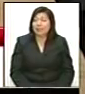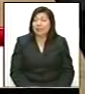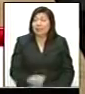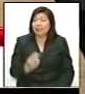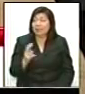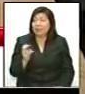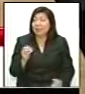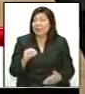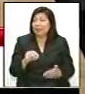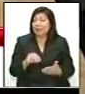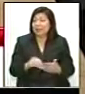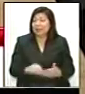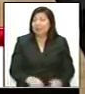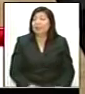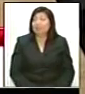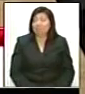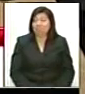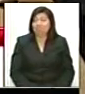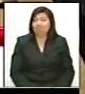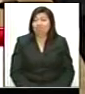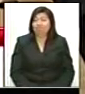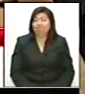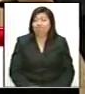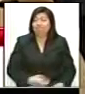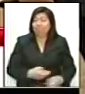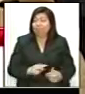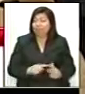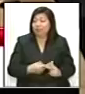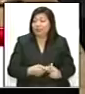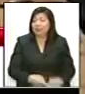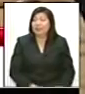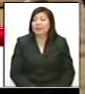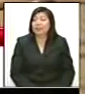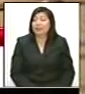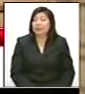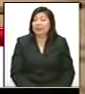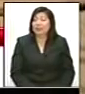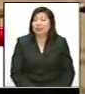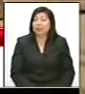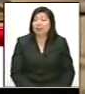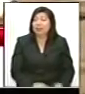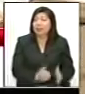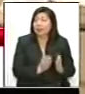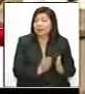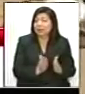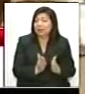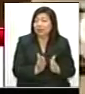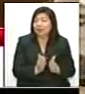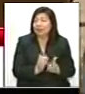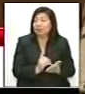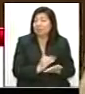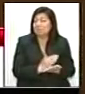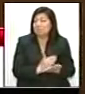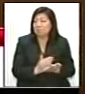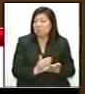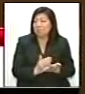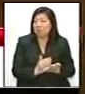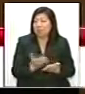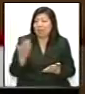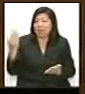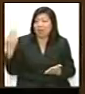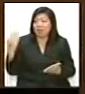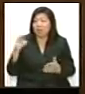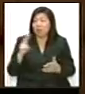tema de agregados, hay una comisión que comienza a organizarse a partir de mediados del año anterior,